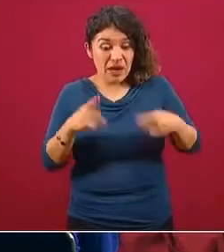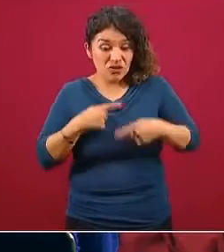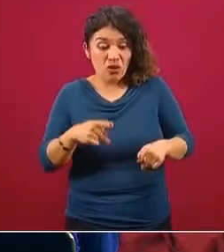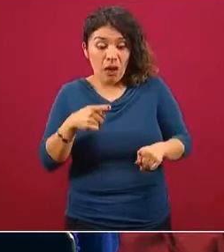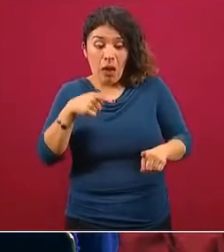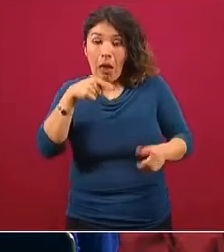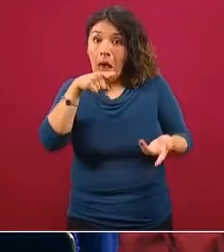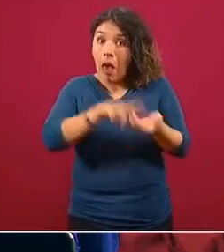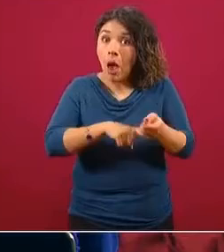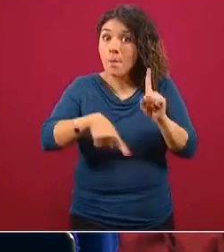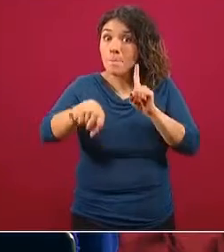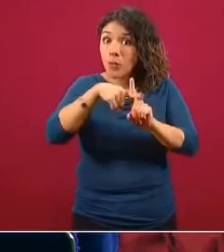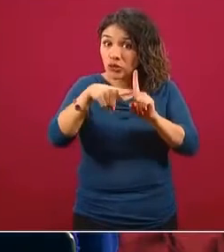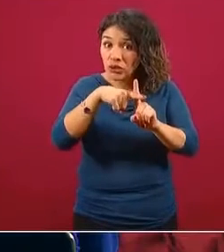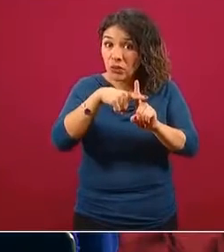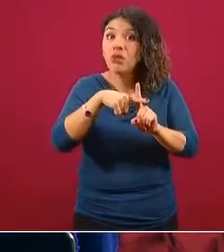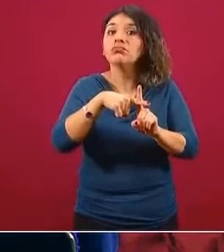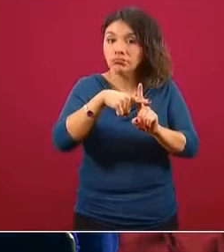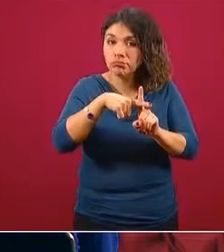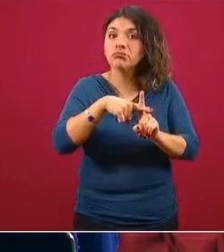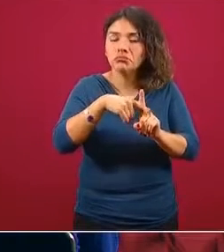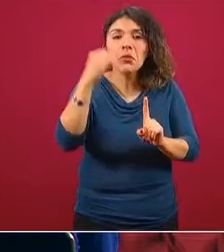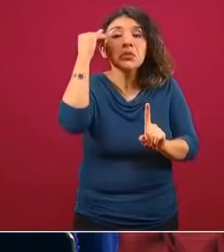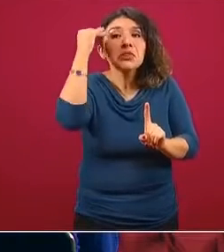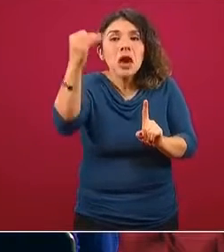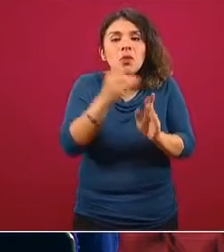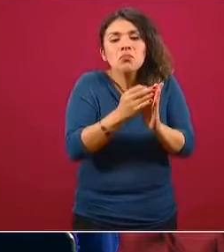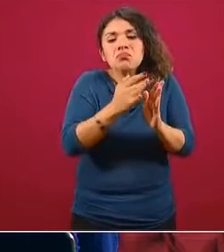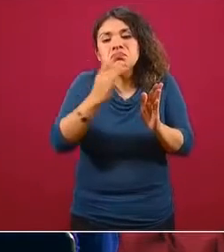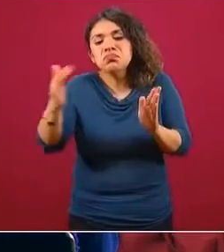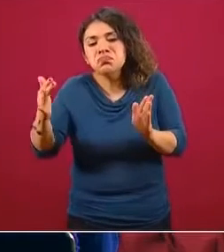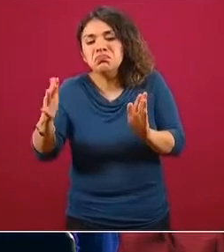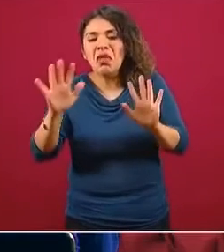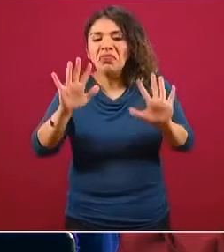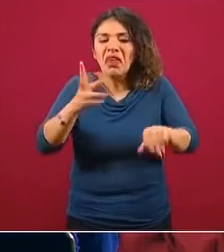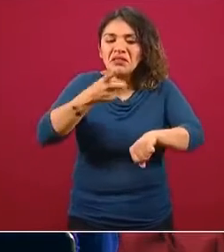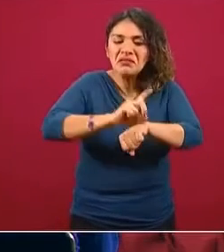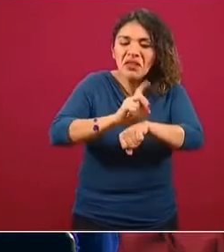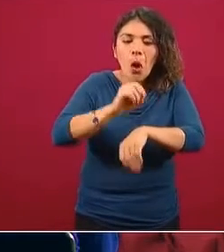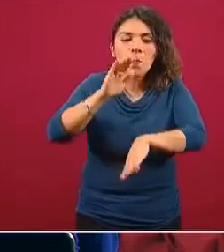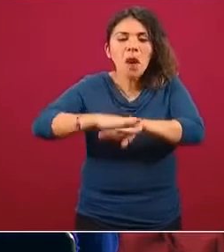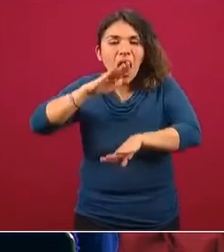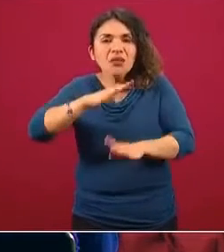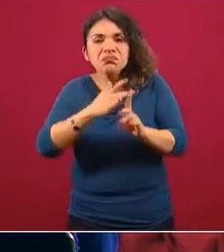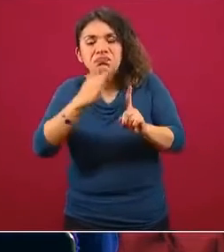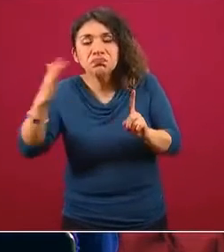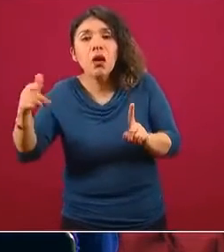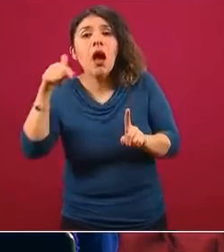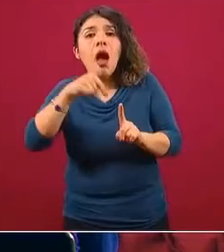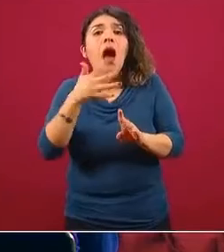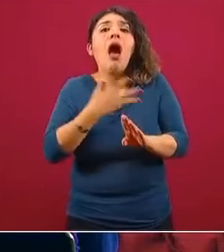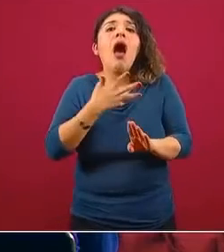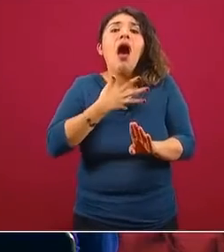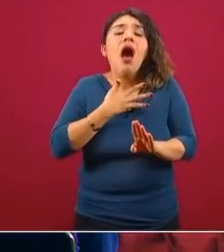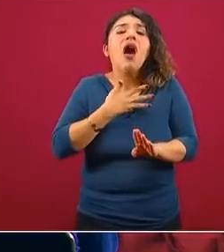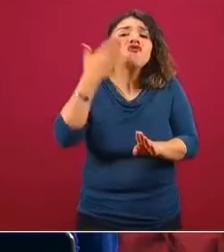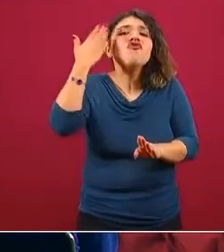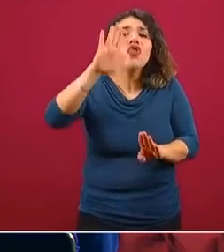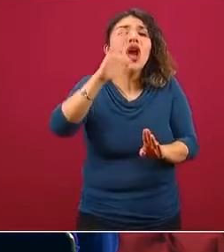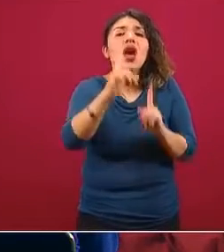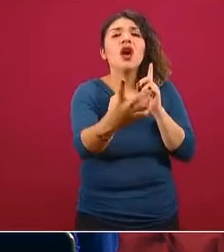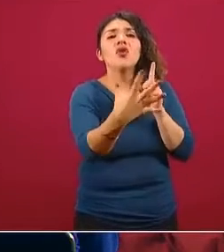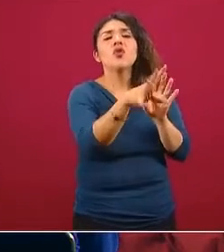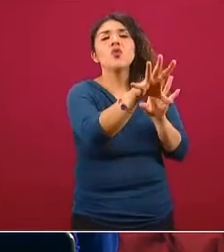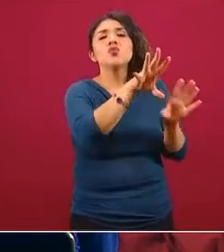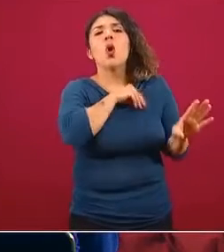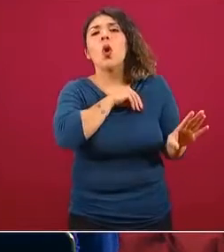positiva en un periodo incierto, posiblemente de 10 días y más, tuvo exposición al virus. Esa es